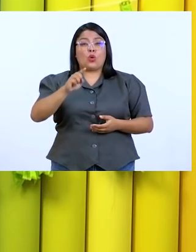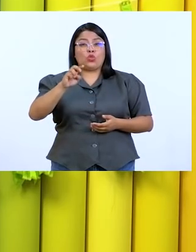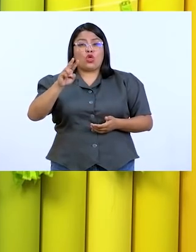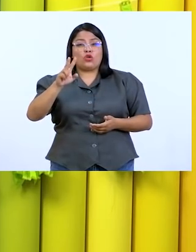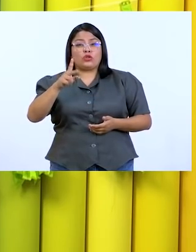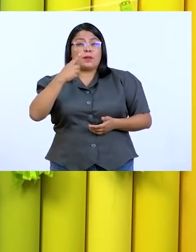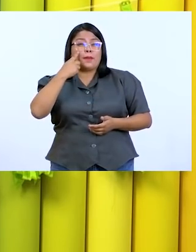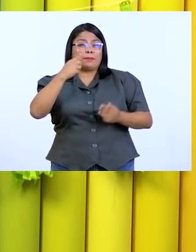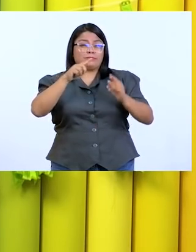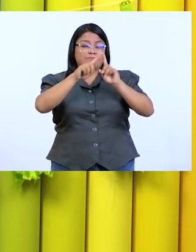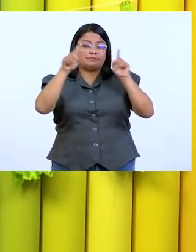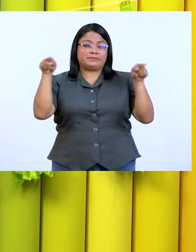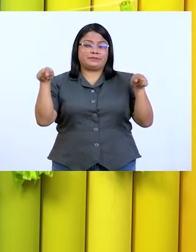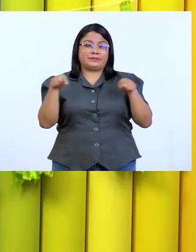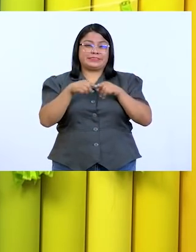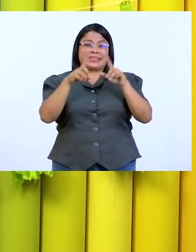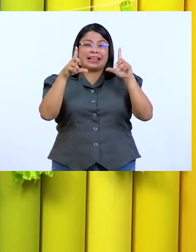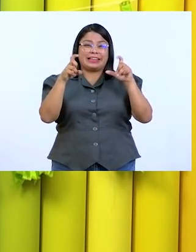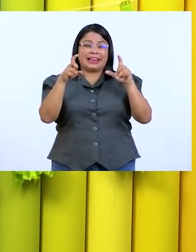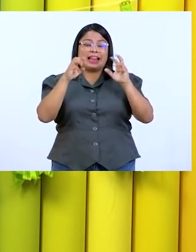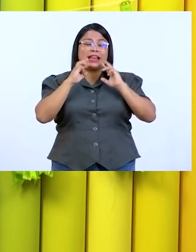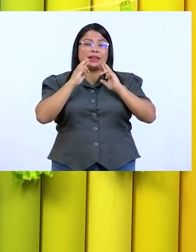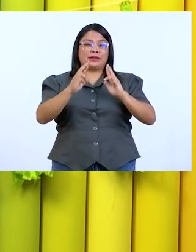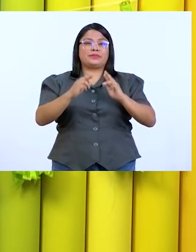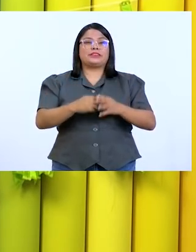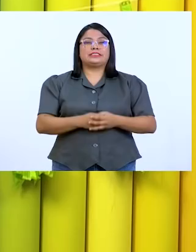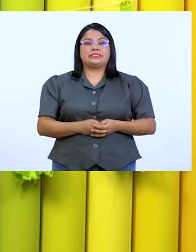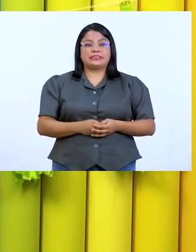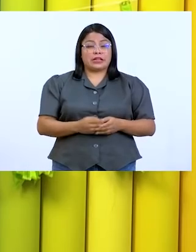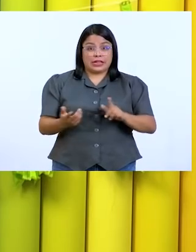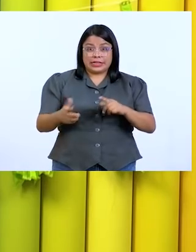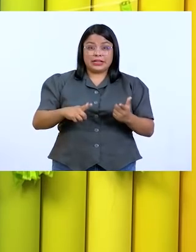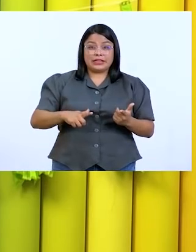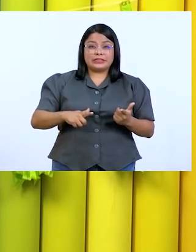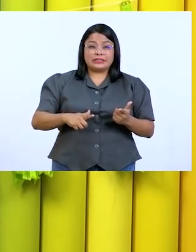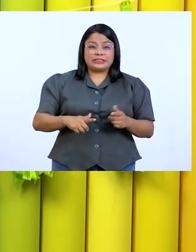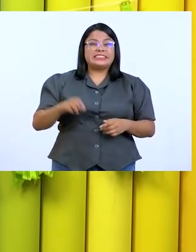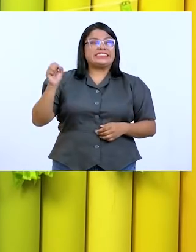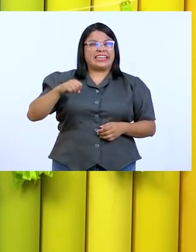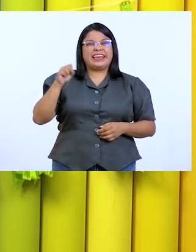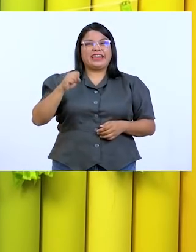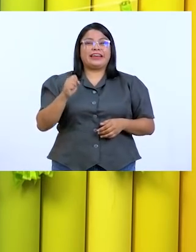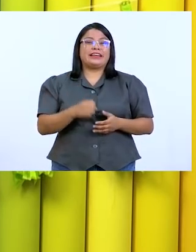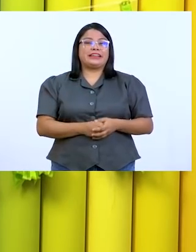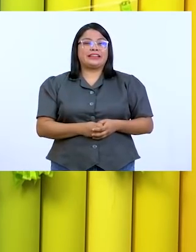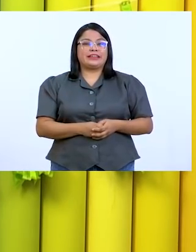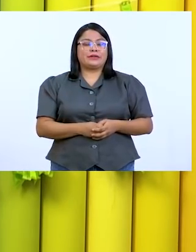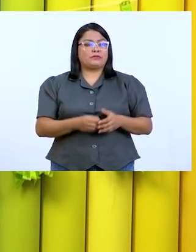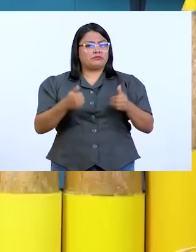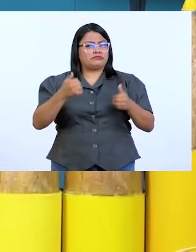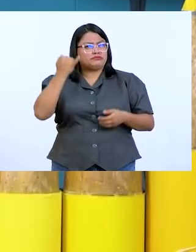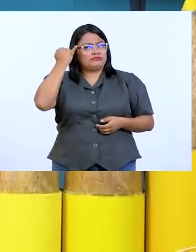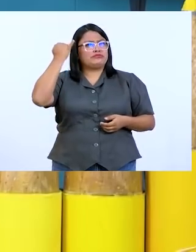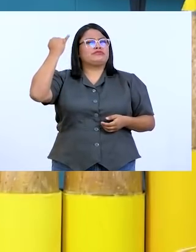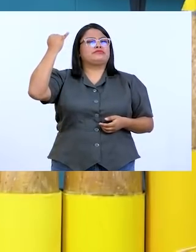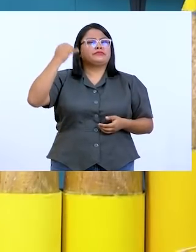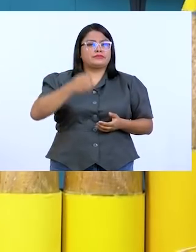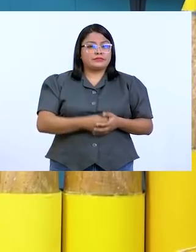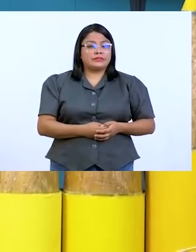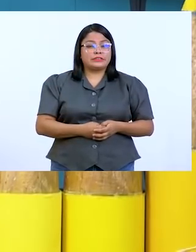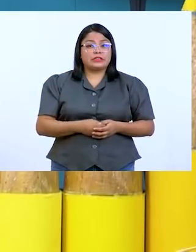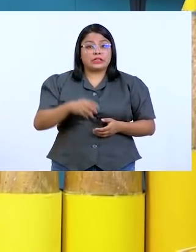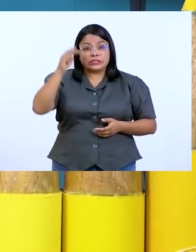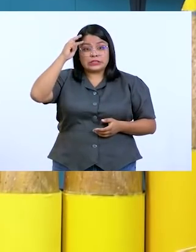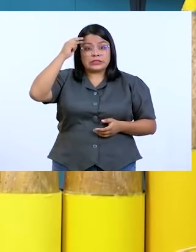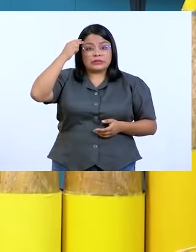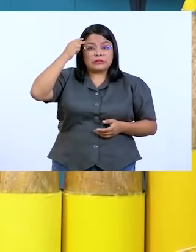la cuenta de 3 veremos en pantalla la imagen con la respuesta. ¿Están listos? Sí, maestra, y me parece muy buena